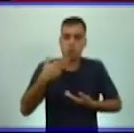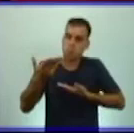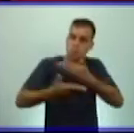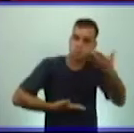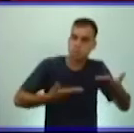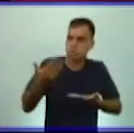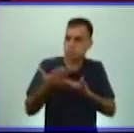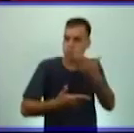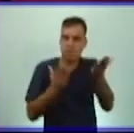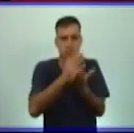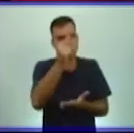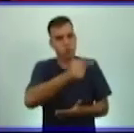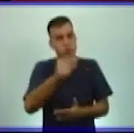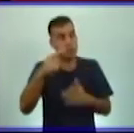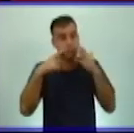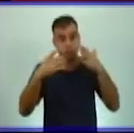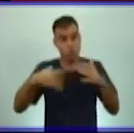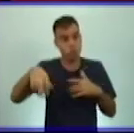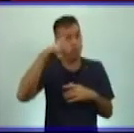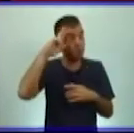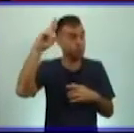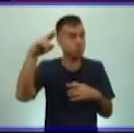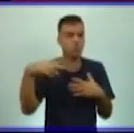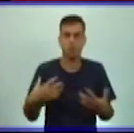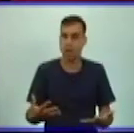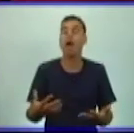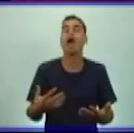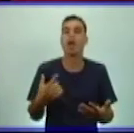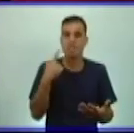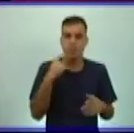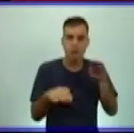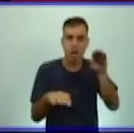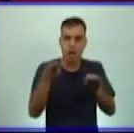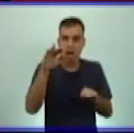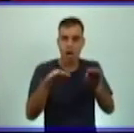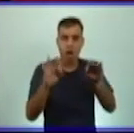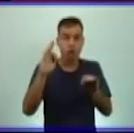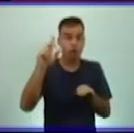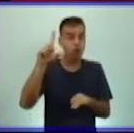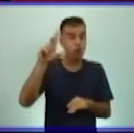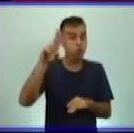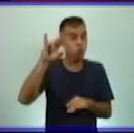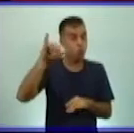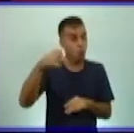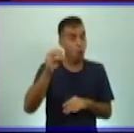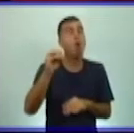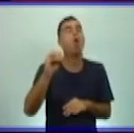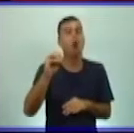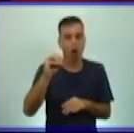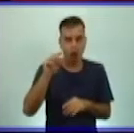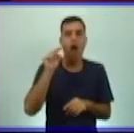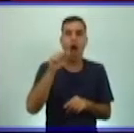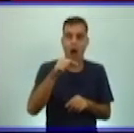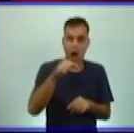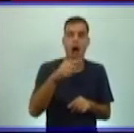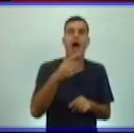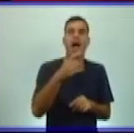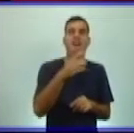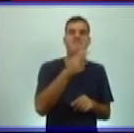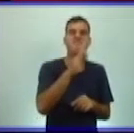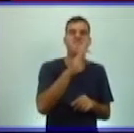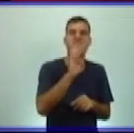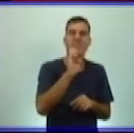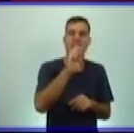estudiantes, es importante que usted recuerde que si hay variación del flujo, hay FEN inducida. Si hay FEN inducida y el contorno es